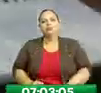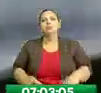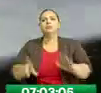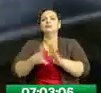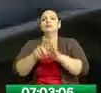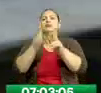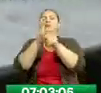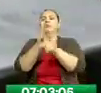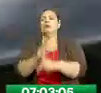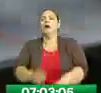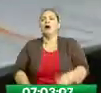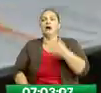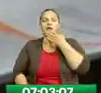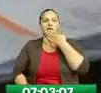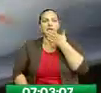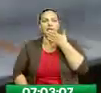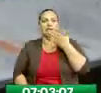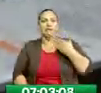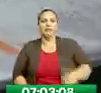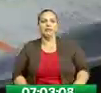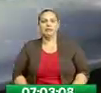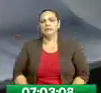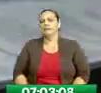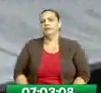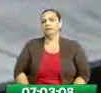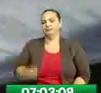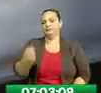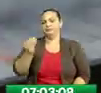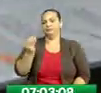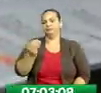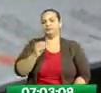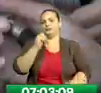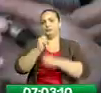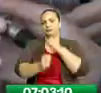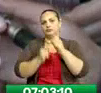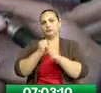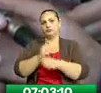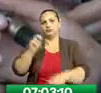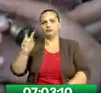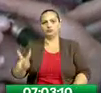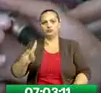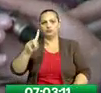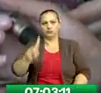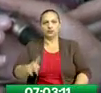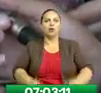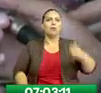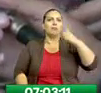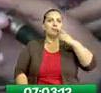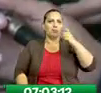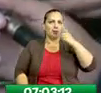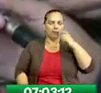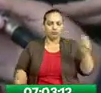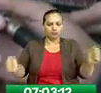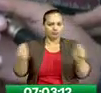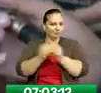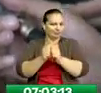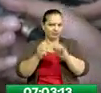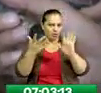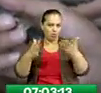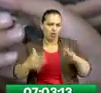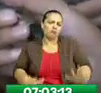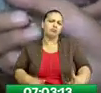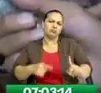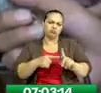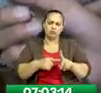esta pensión. La propuesta sugiere que sea hasta los 24 años. O sea, aquella persona adolescente que acceda